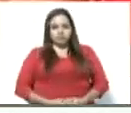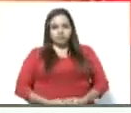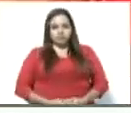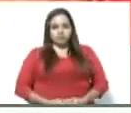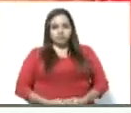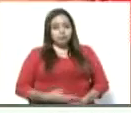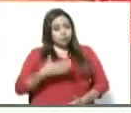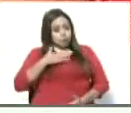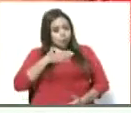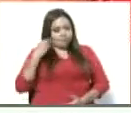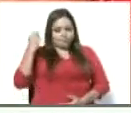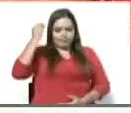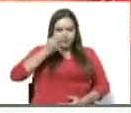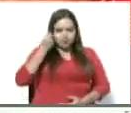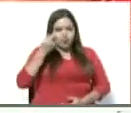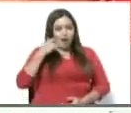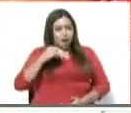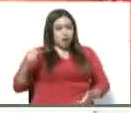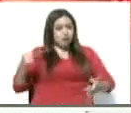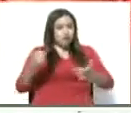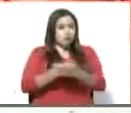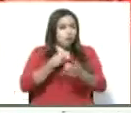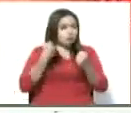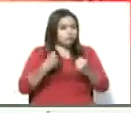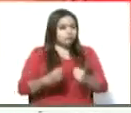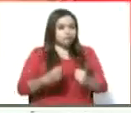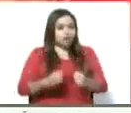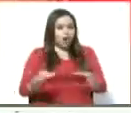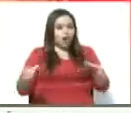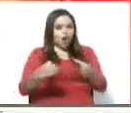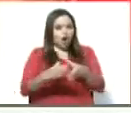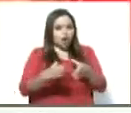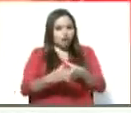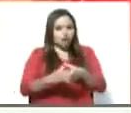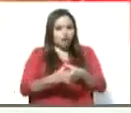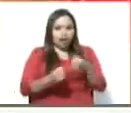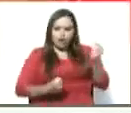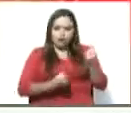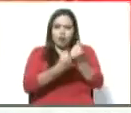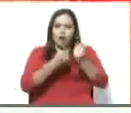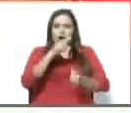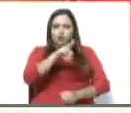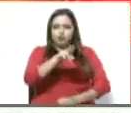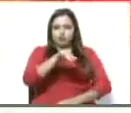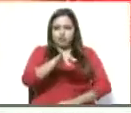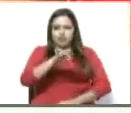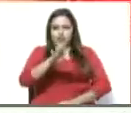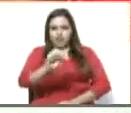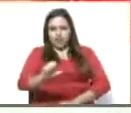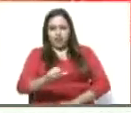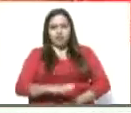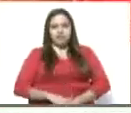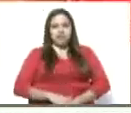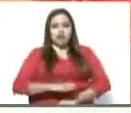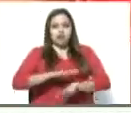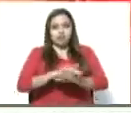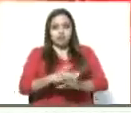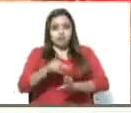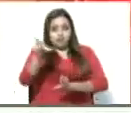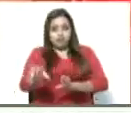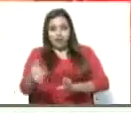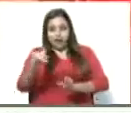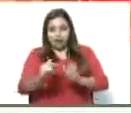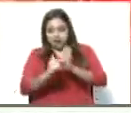Yo creo que fue un golpe para la extrema derecha, para el uribismo, porque su candidato fue hecho a un lado,